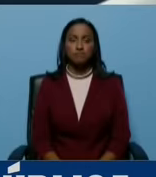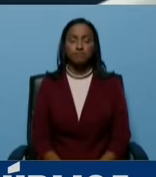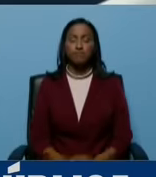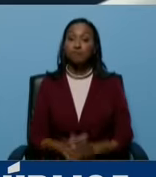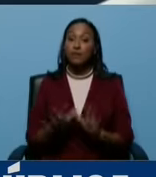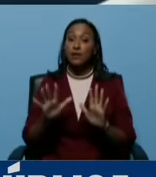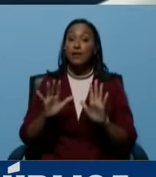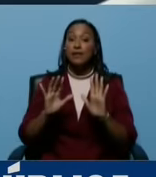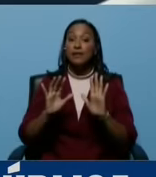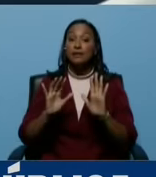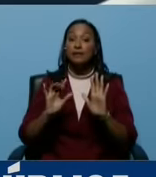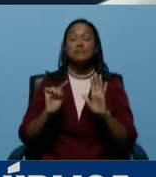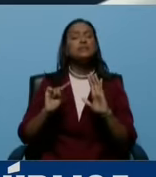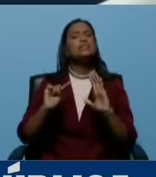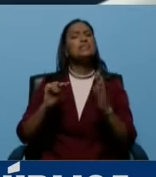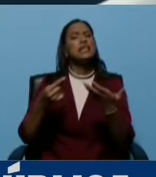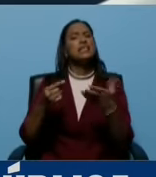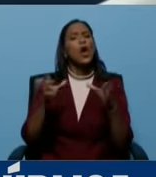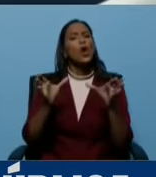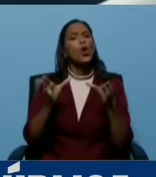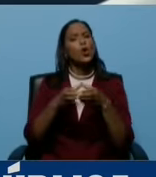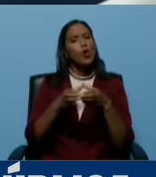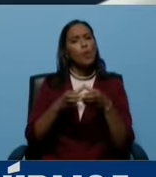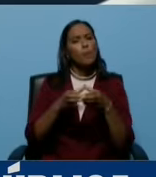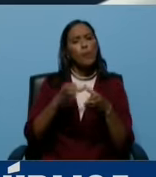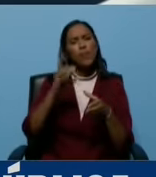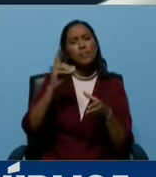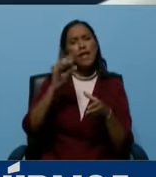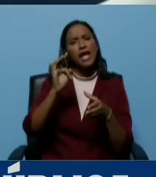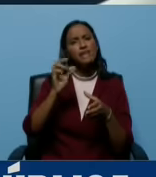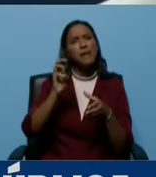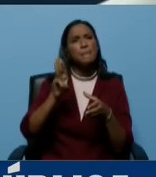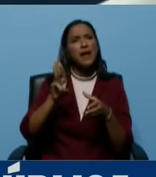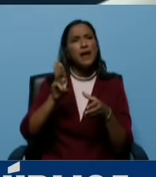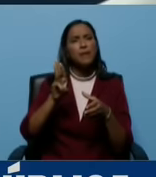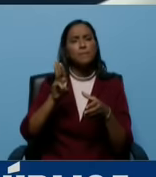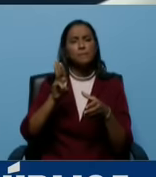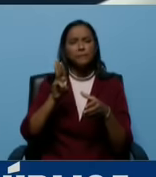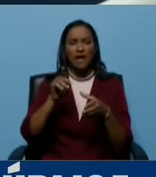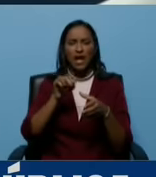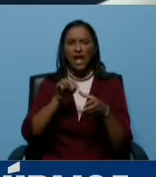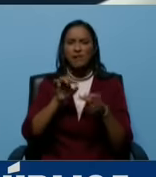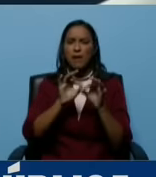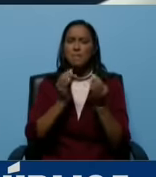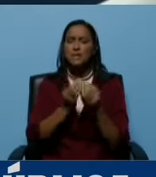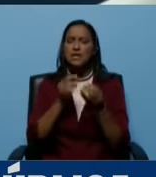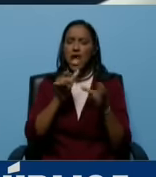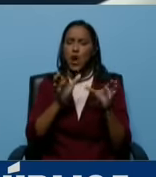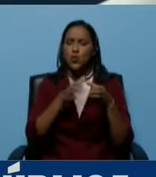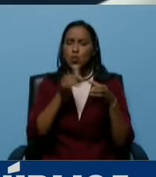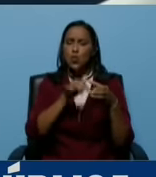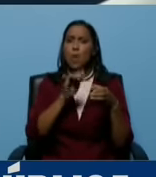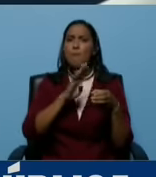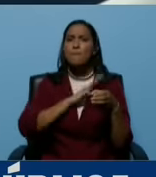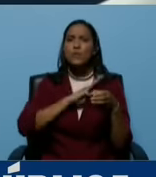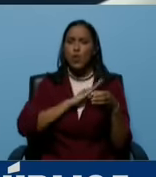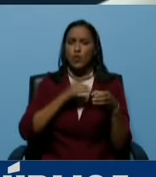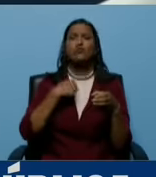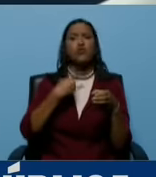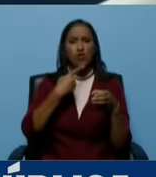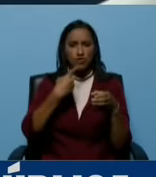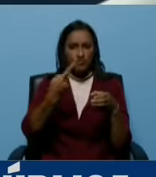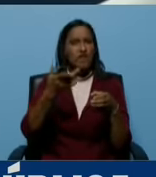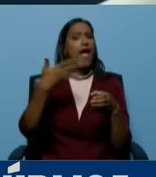secta satánica llamada TFP, Tradición, Familia y Propiedad, eso yo lo he dicho en varios programas